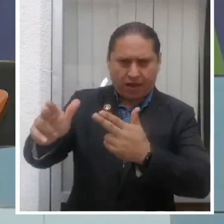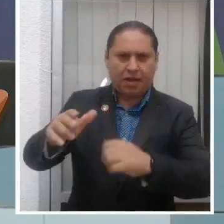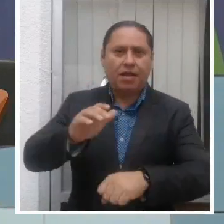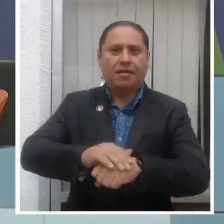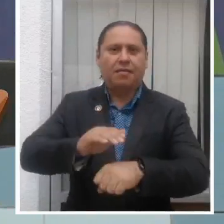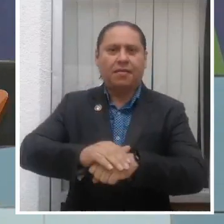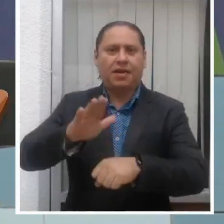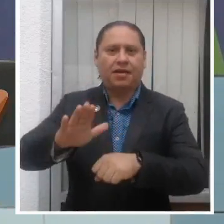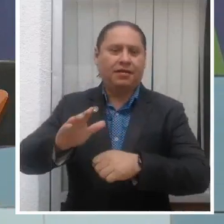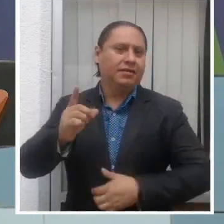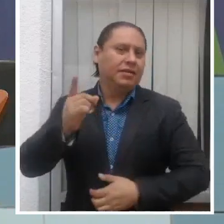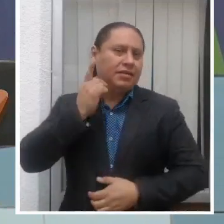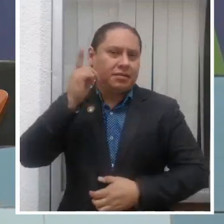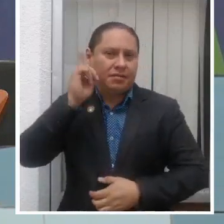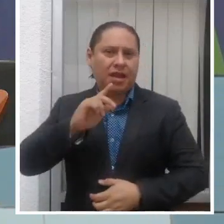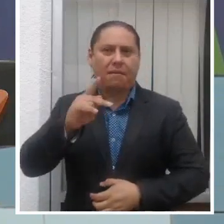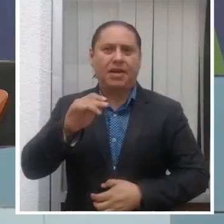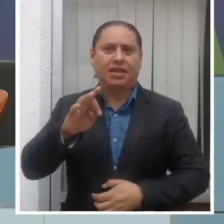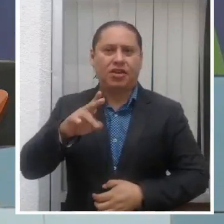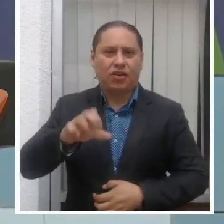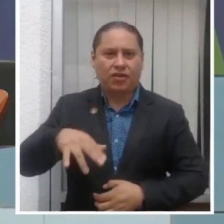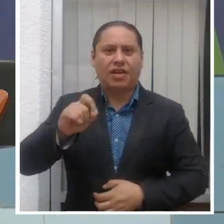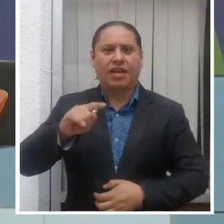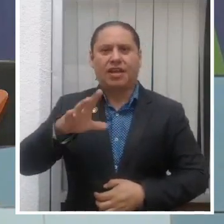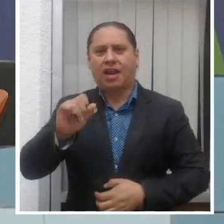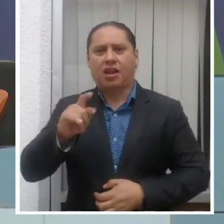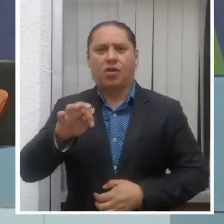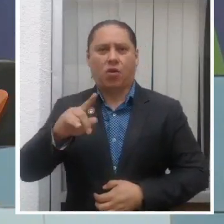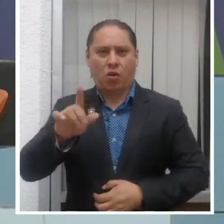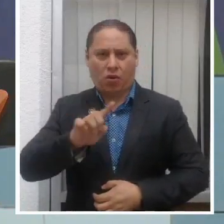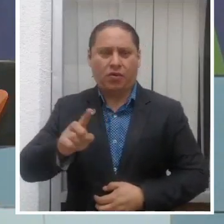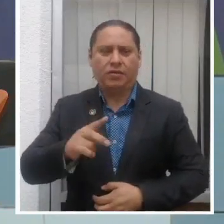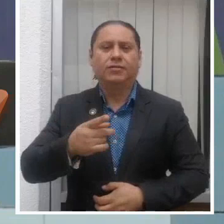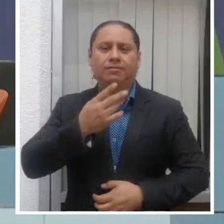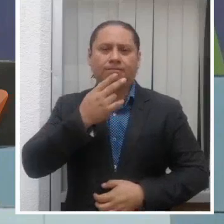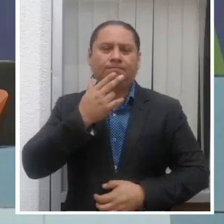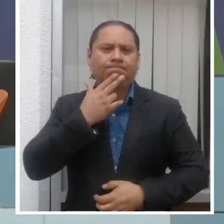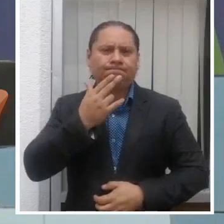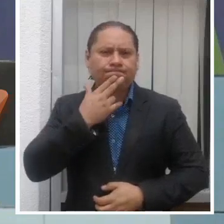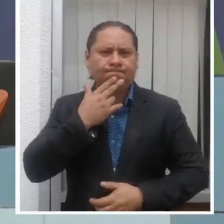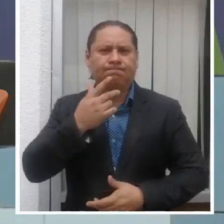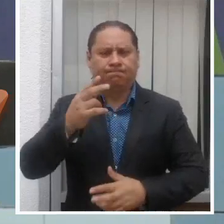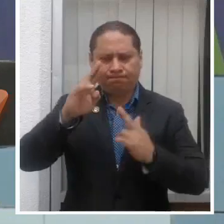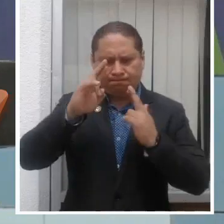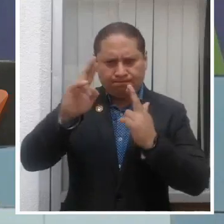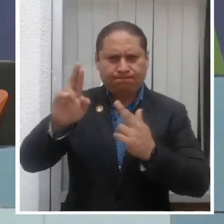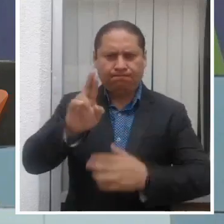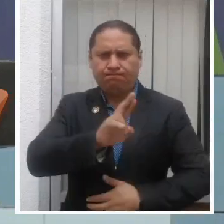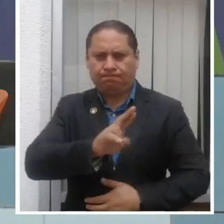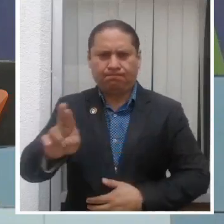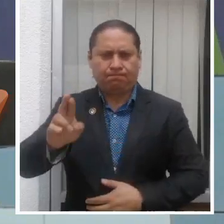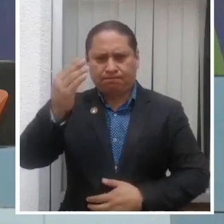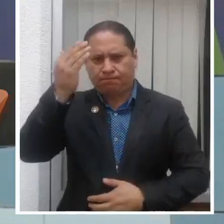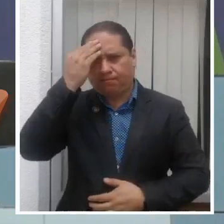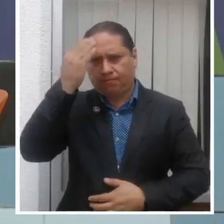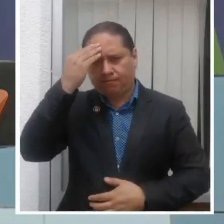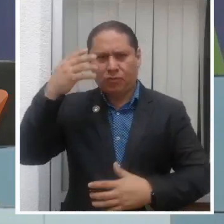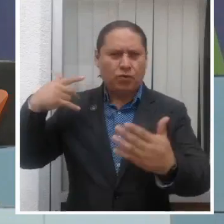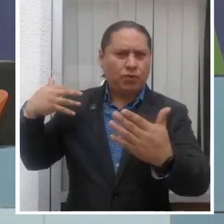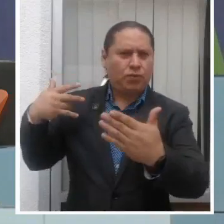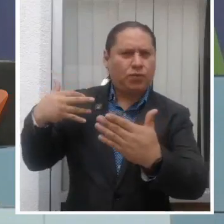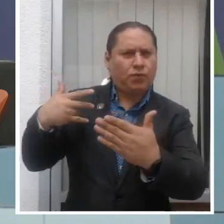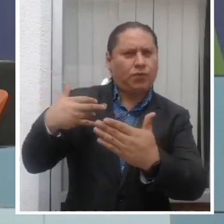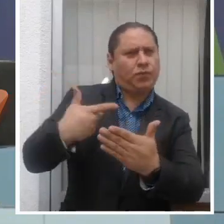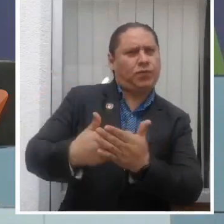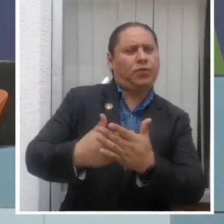amiga, la diputada Petrona de la Cruz Cruz, que sirva para reconocer y enaltecer la trayectoria de su